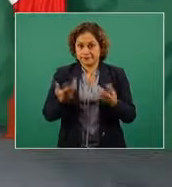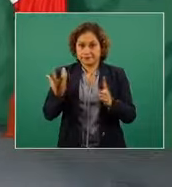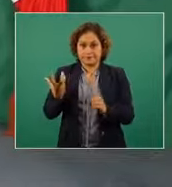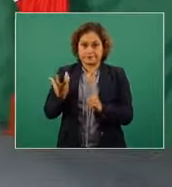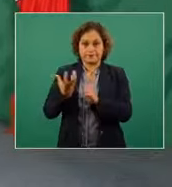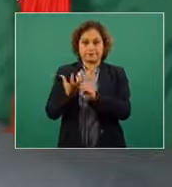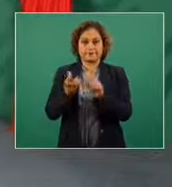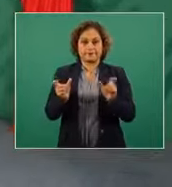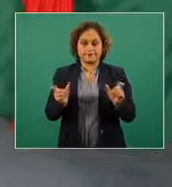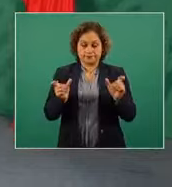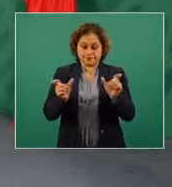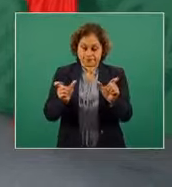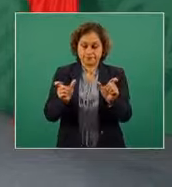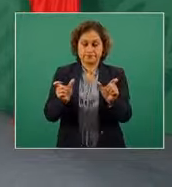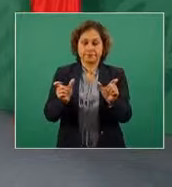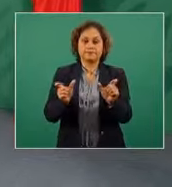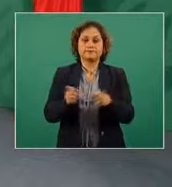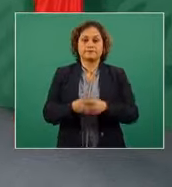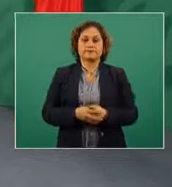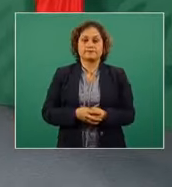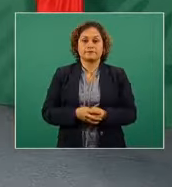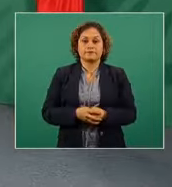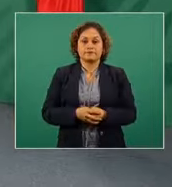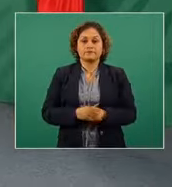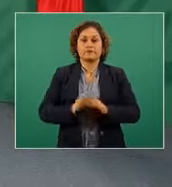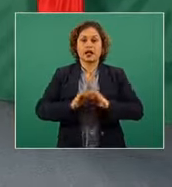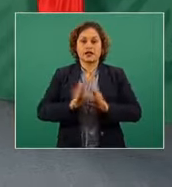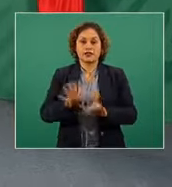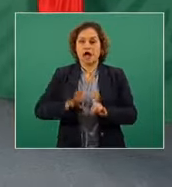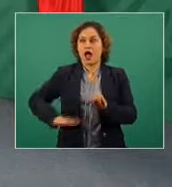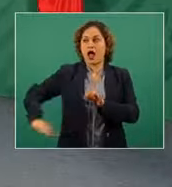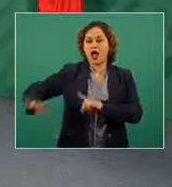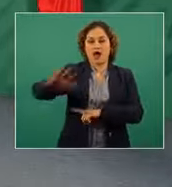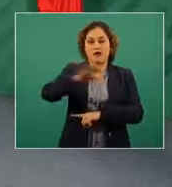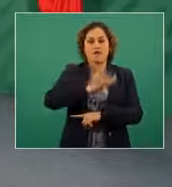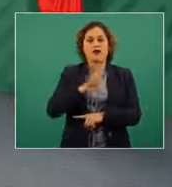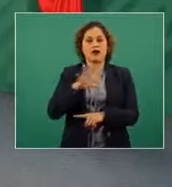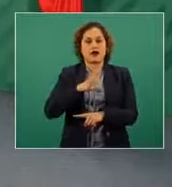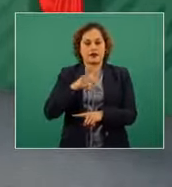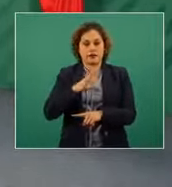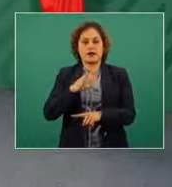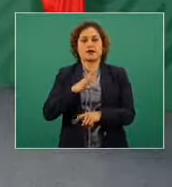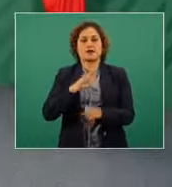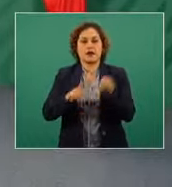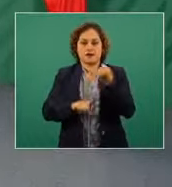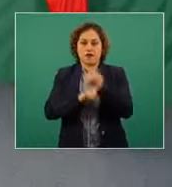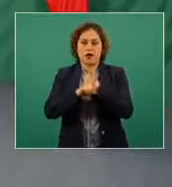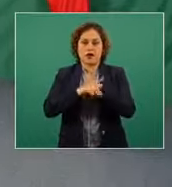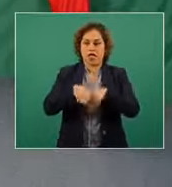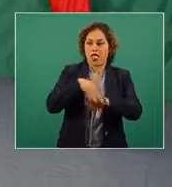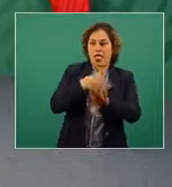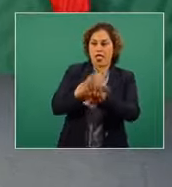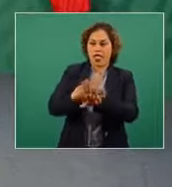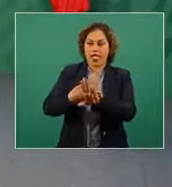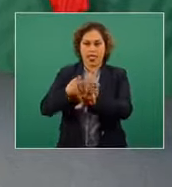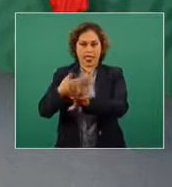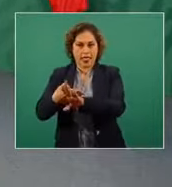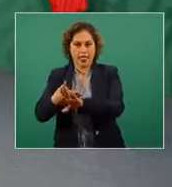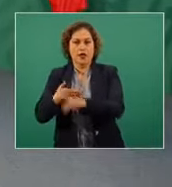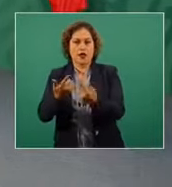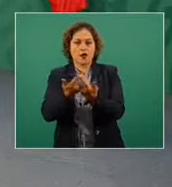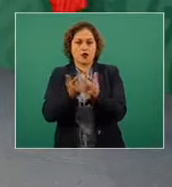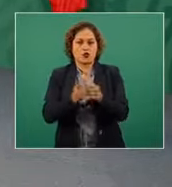en plena rebelión de los